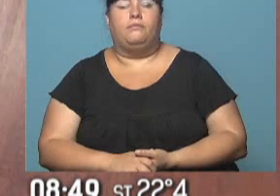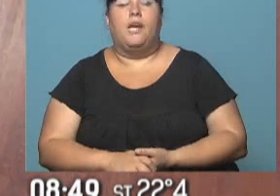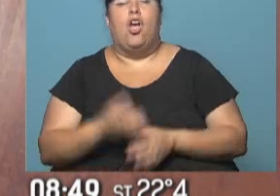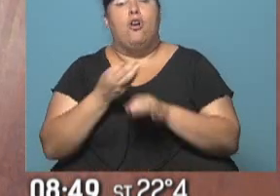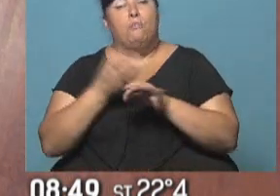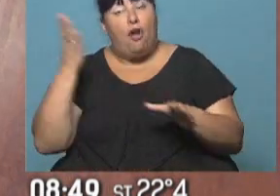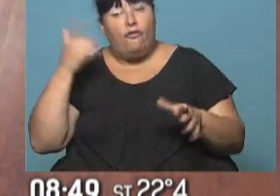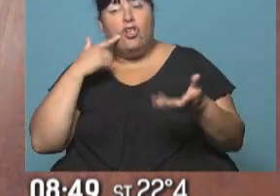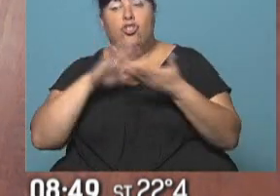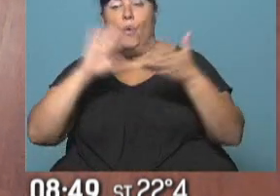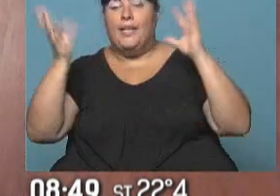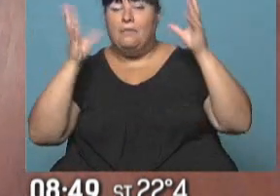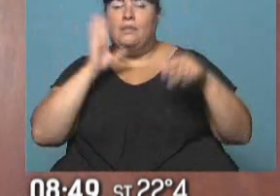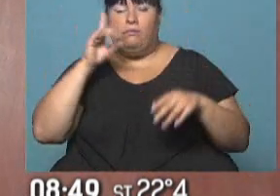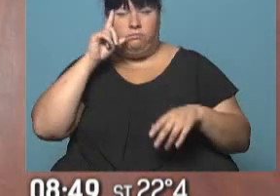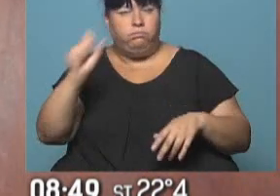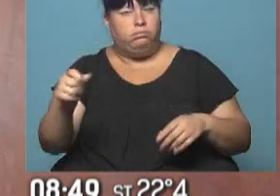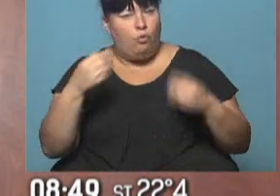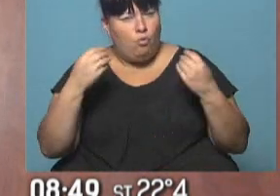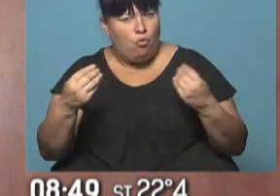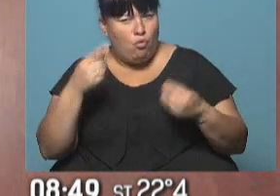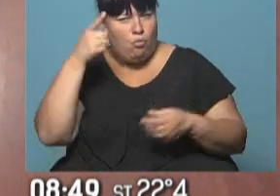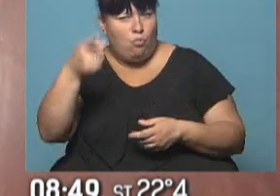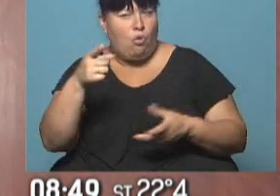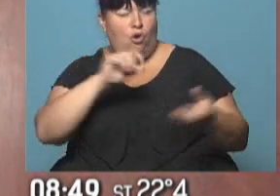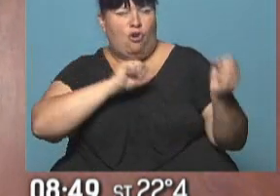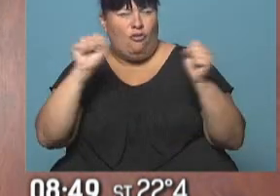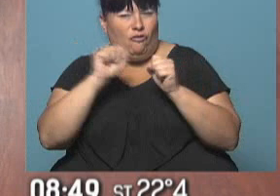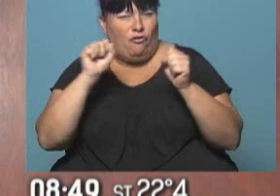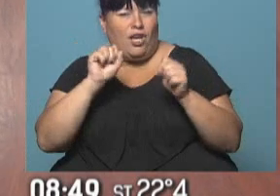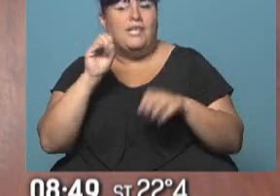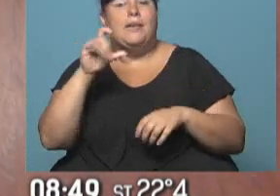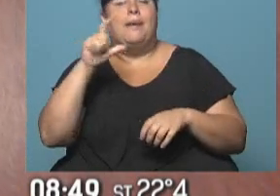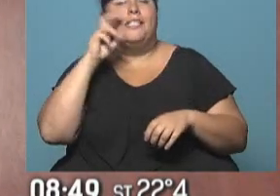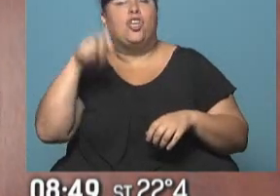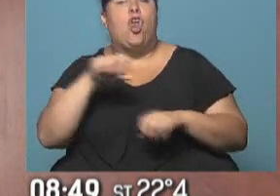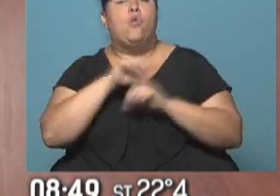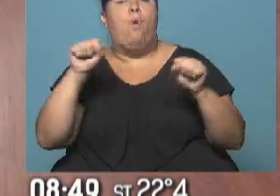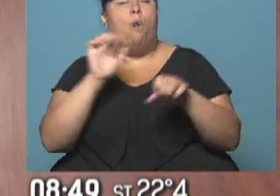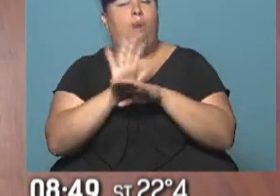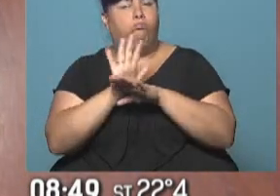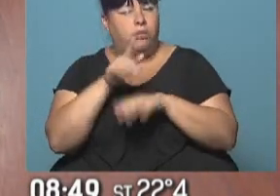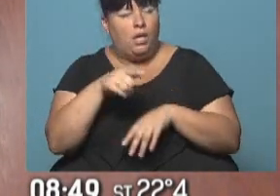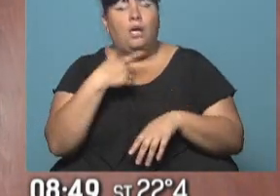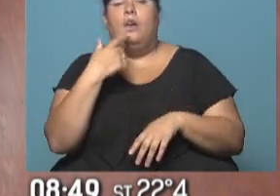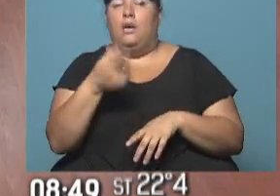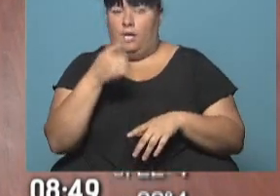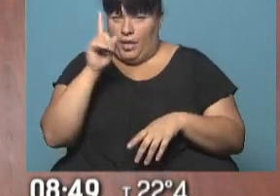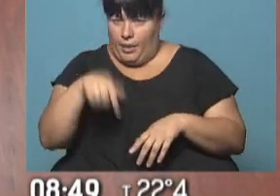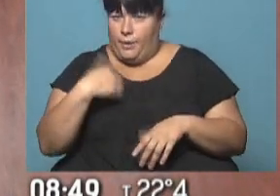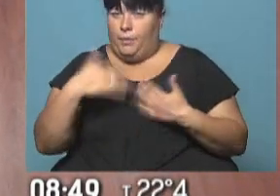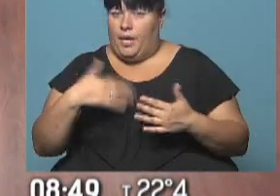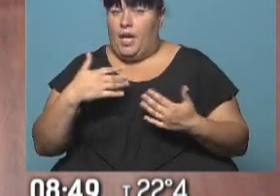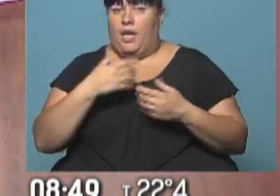Los especialistas en clima en Estados Unidos no pueden creer lo que está sucediendo con esta ola polar, con este ciclón, bomba, que está dejando realmente un